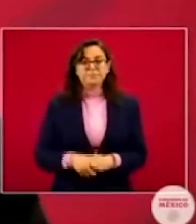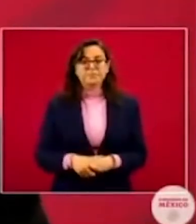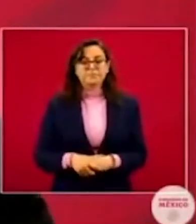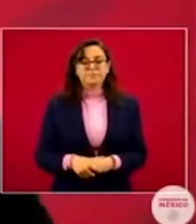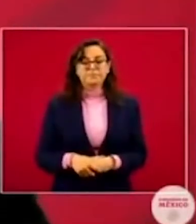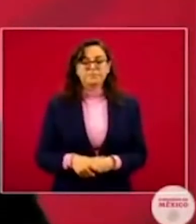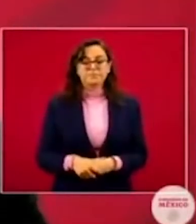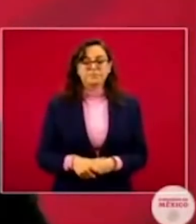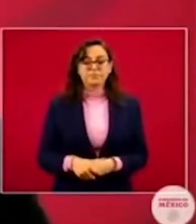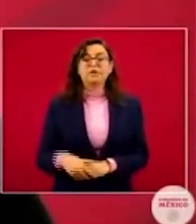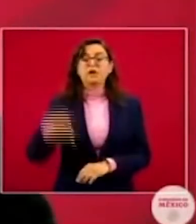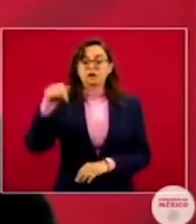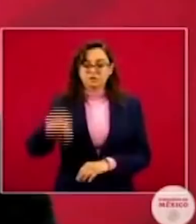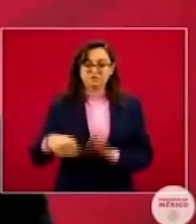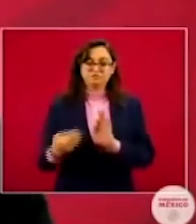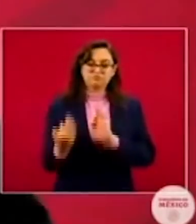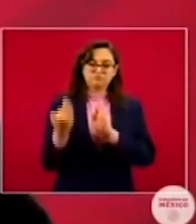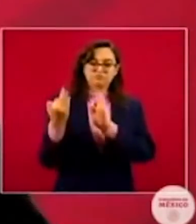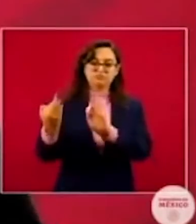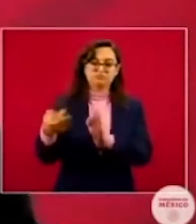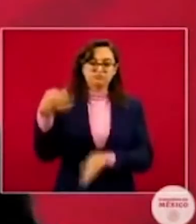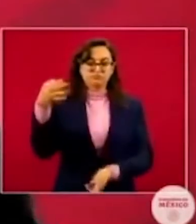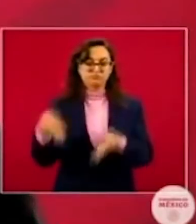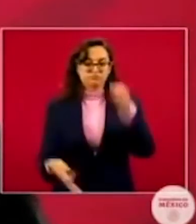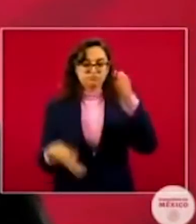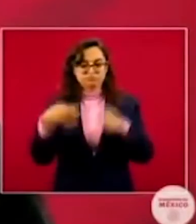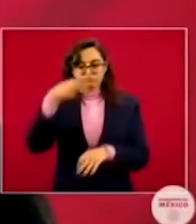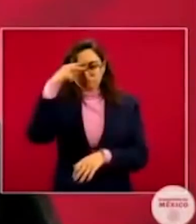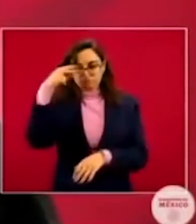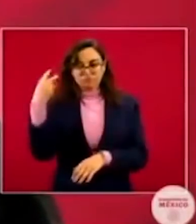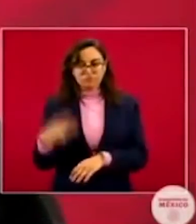la justicia mexicana de acuerdo a las leyes mexicanas.